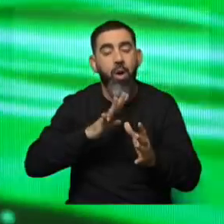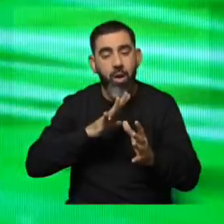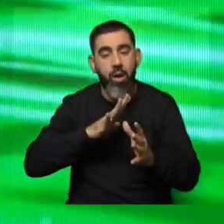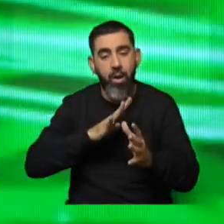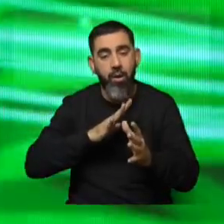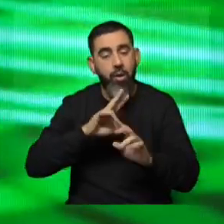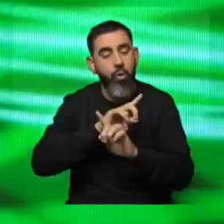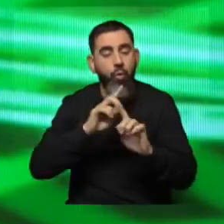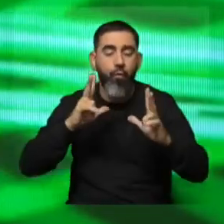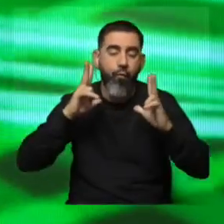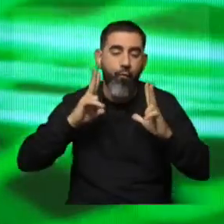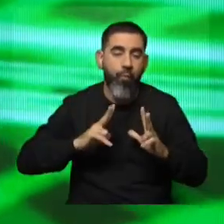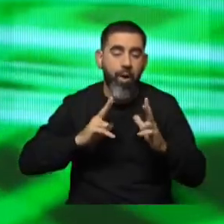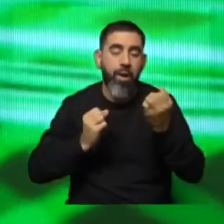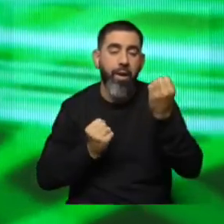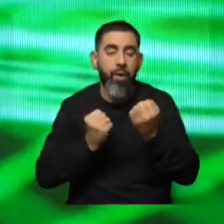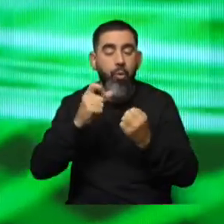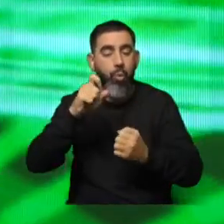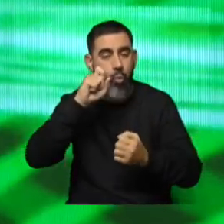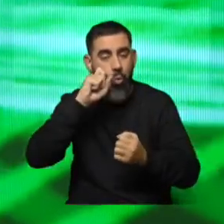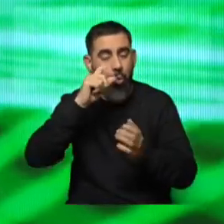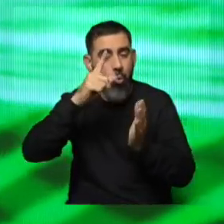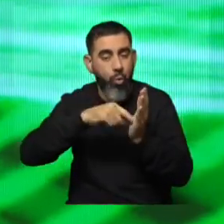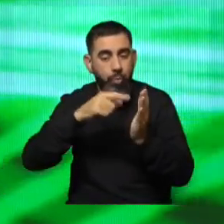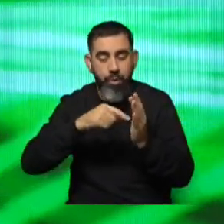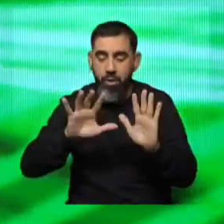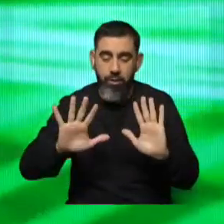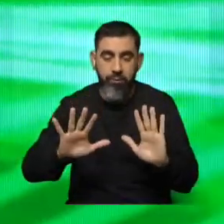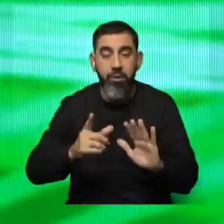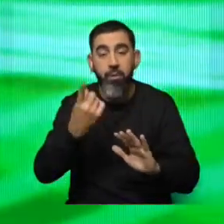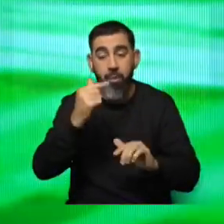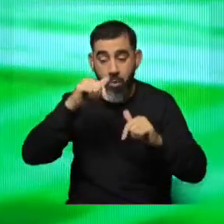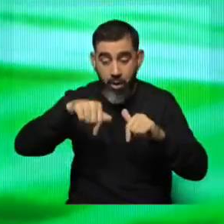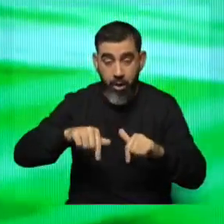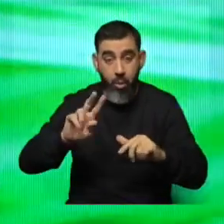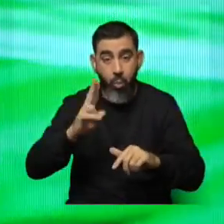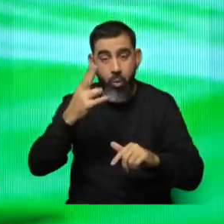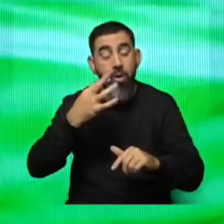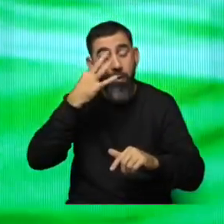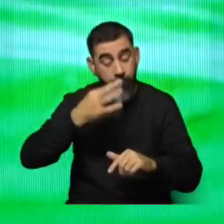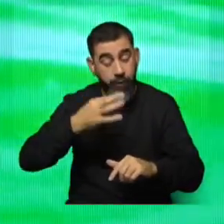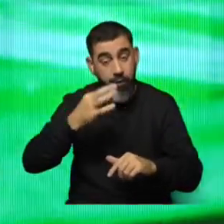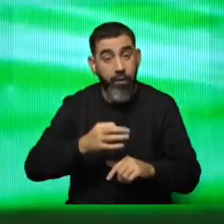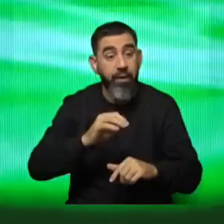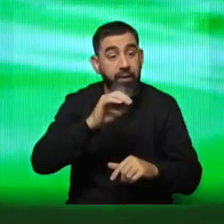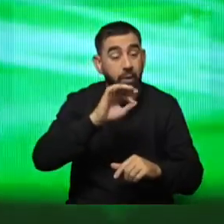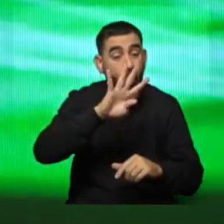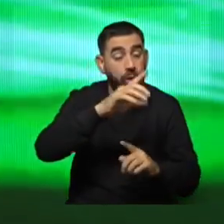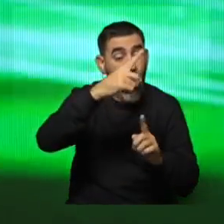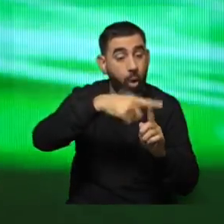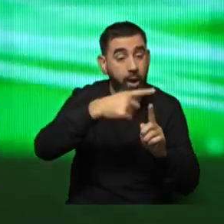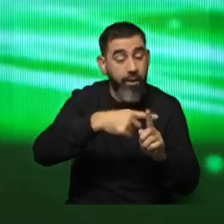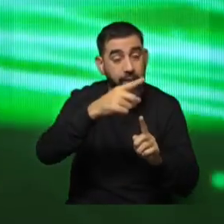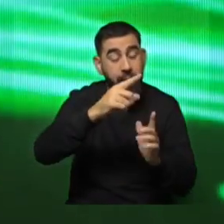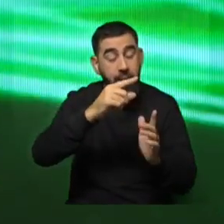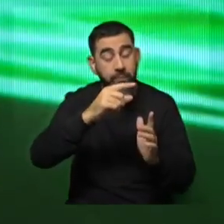siempre informal de la economía del turismo pasan todo pero aquí realmente estamos en un momento post pandemia que